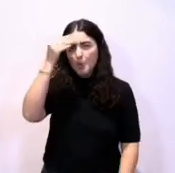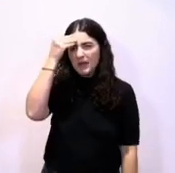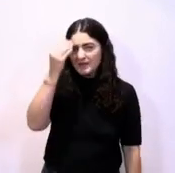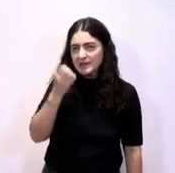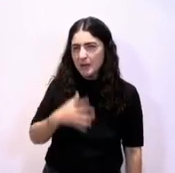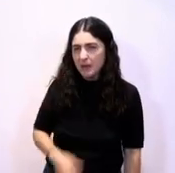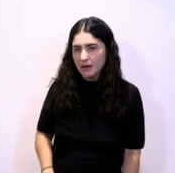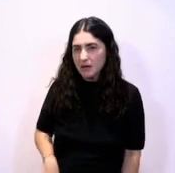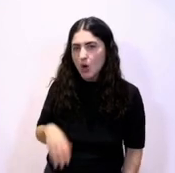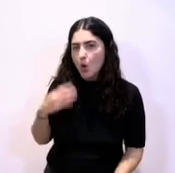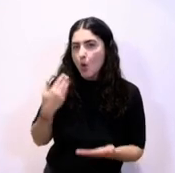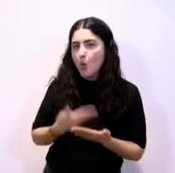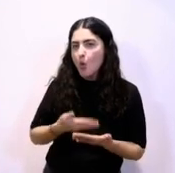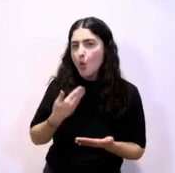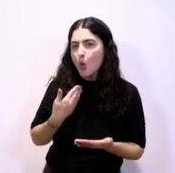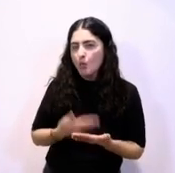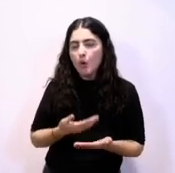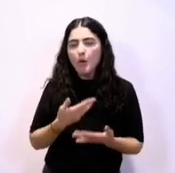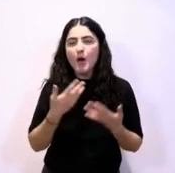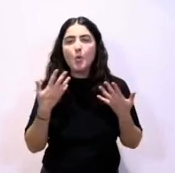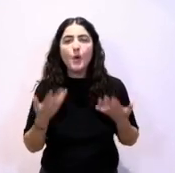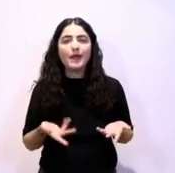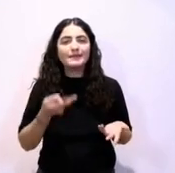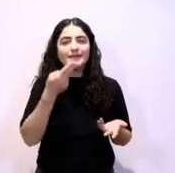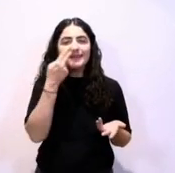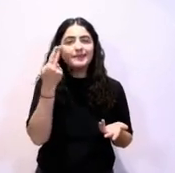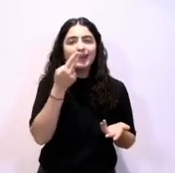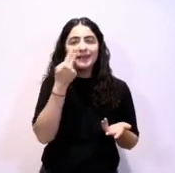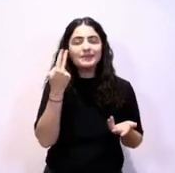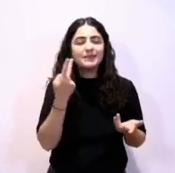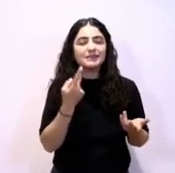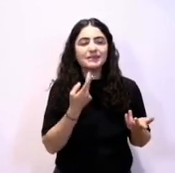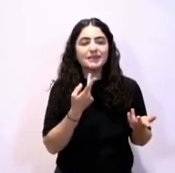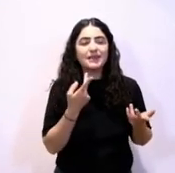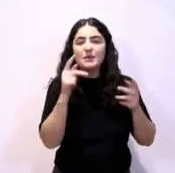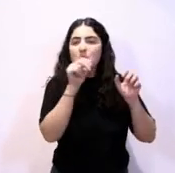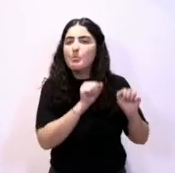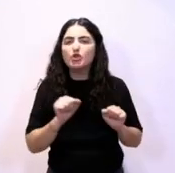Compruebe realmente cuáles son los intereses más necesitados